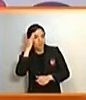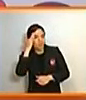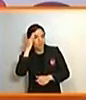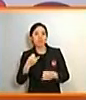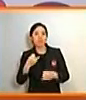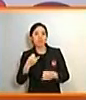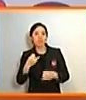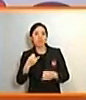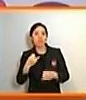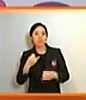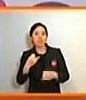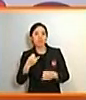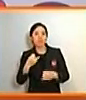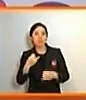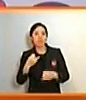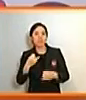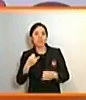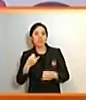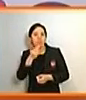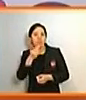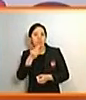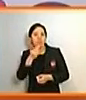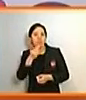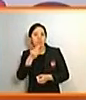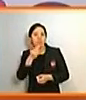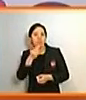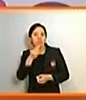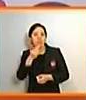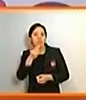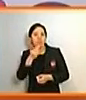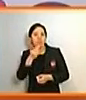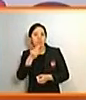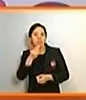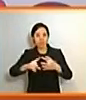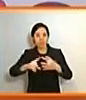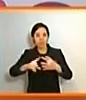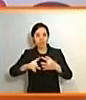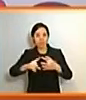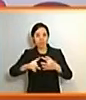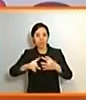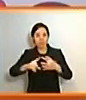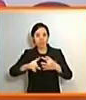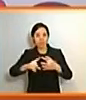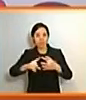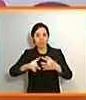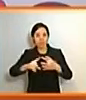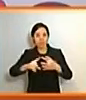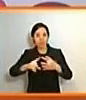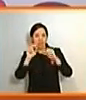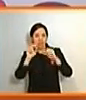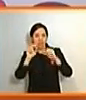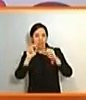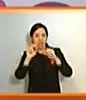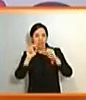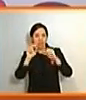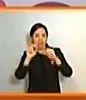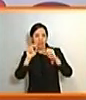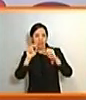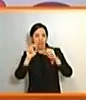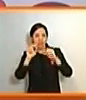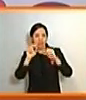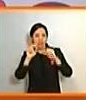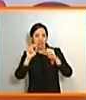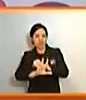Jugadores en compañía del auditor, quien está aquí en cada uno de nuestros sorteos, iniciamos la diversión de esta mañana pegando y ganando con Pega